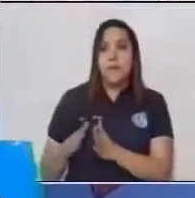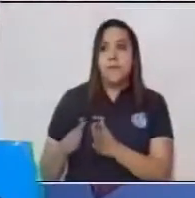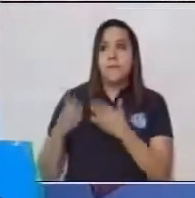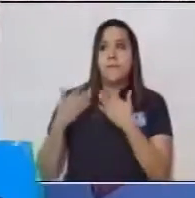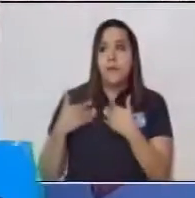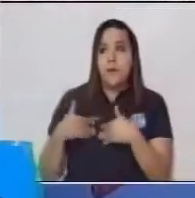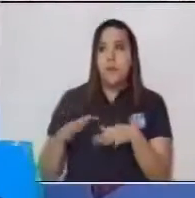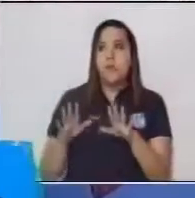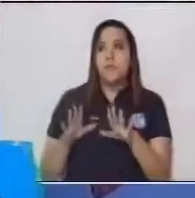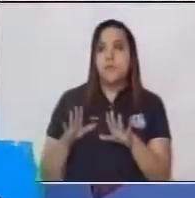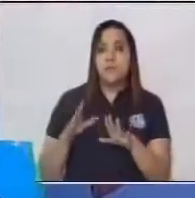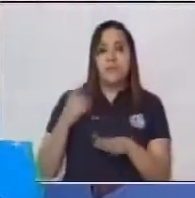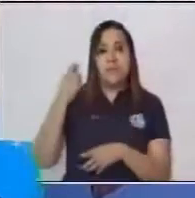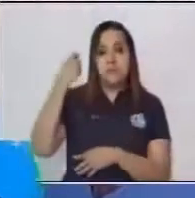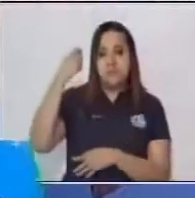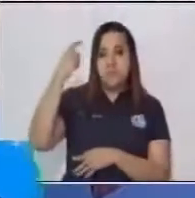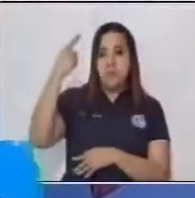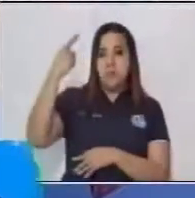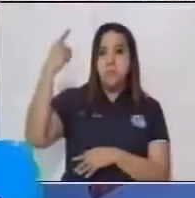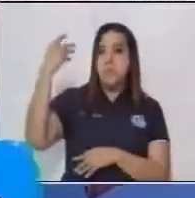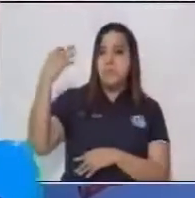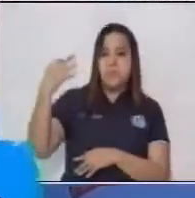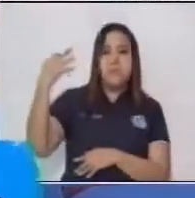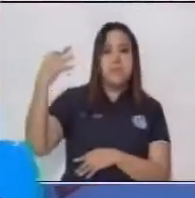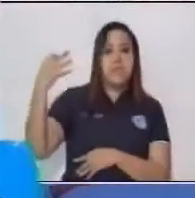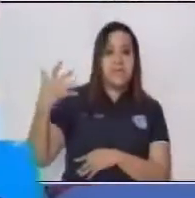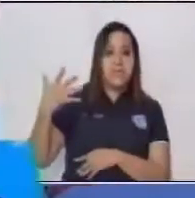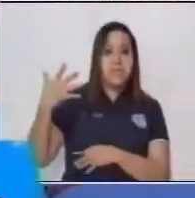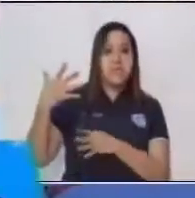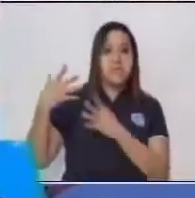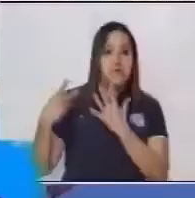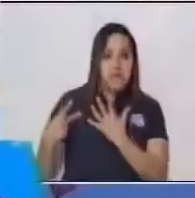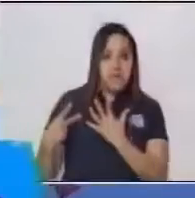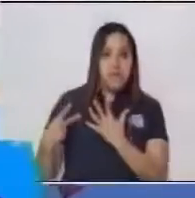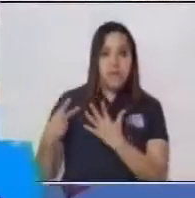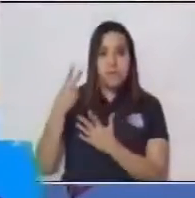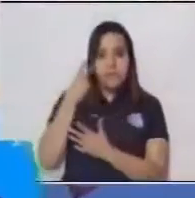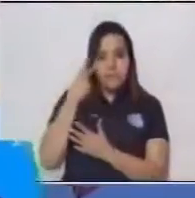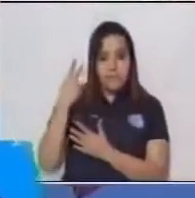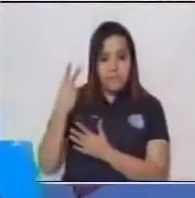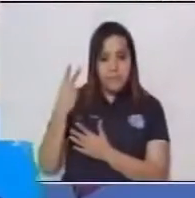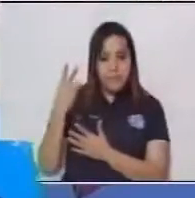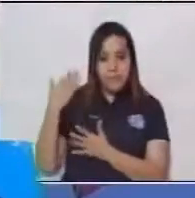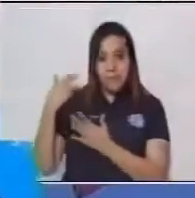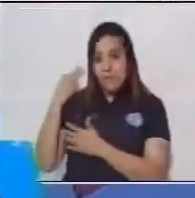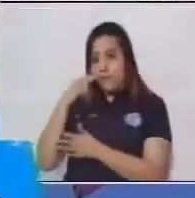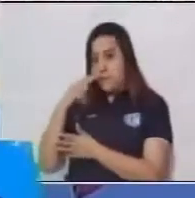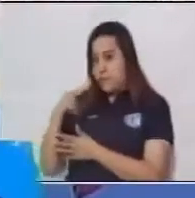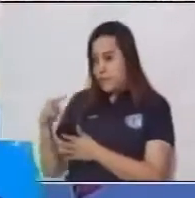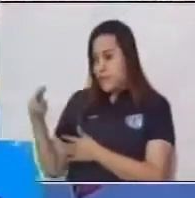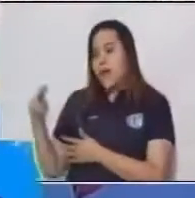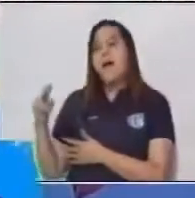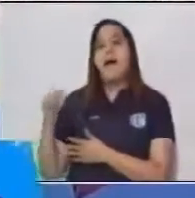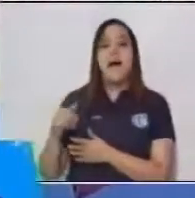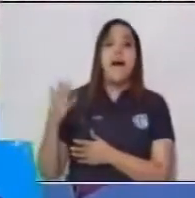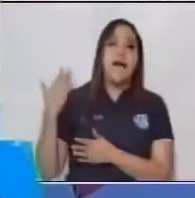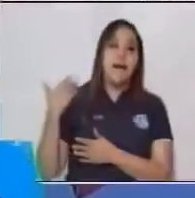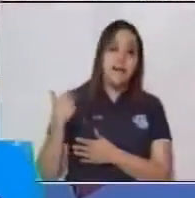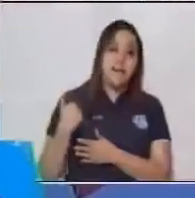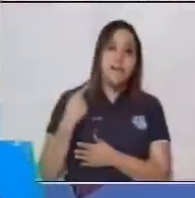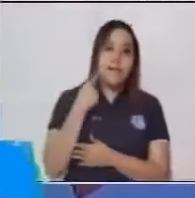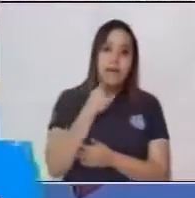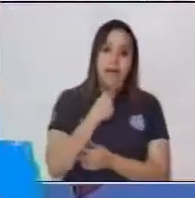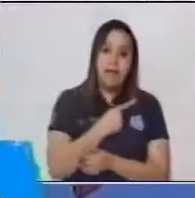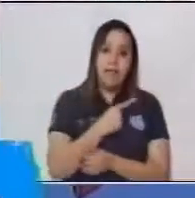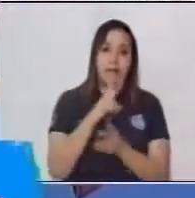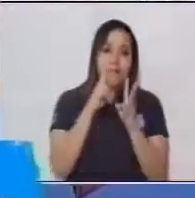la sucesión 1, 3, 5, 7. ¿Qué era lo que nos habían dado